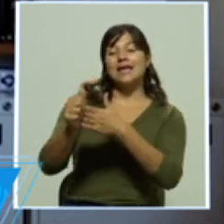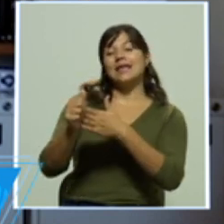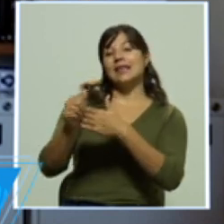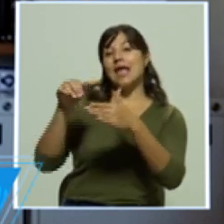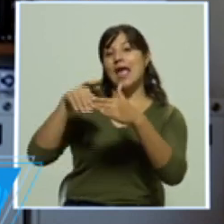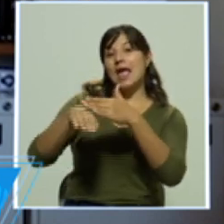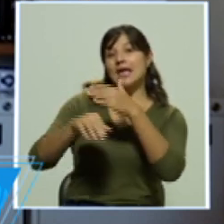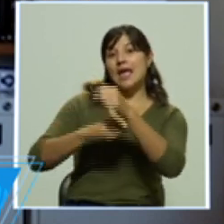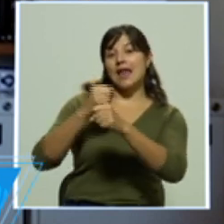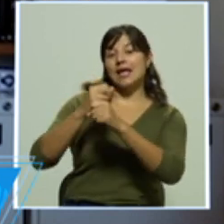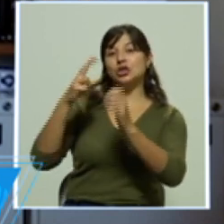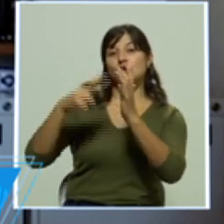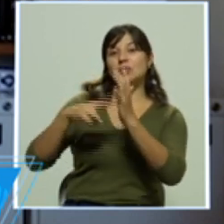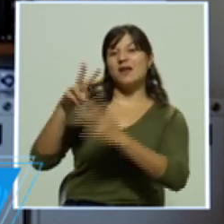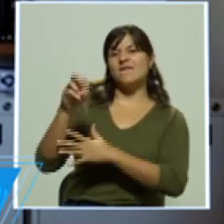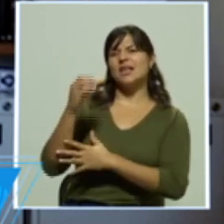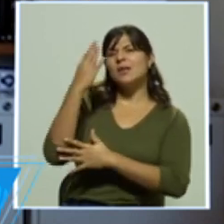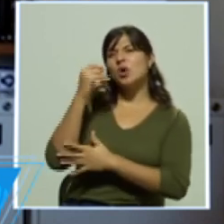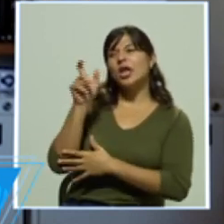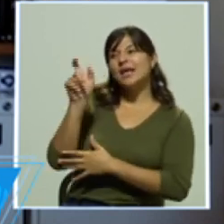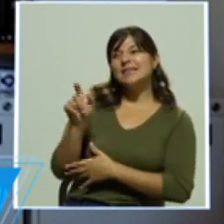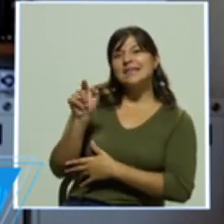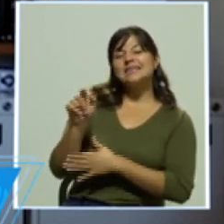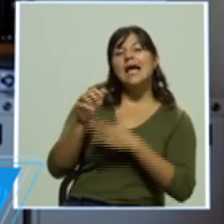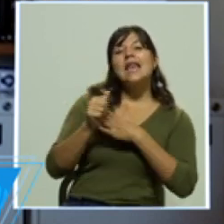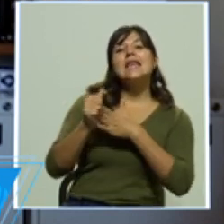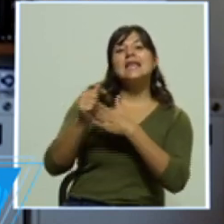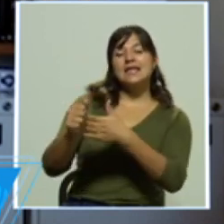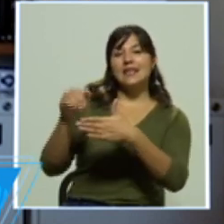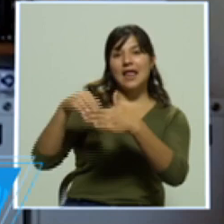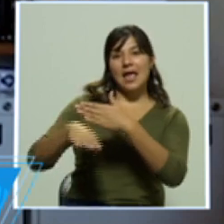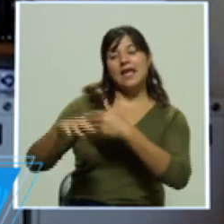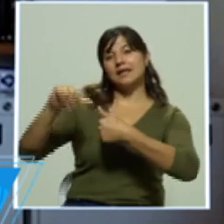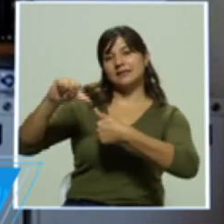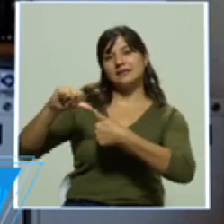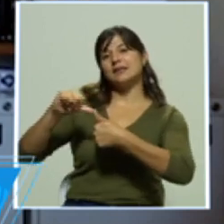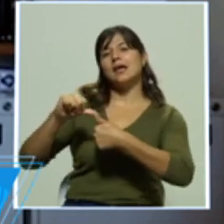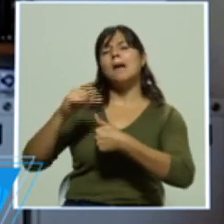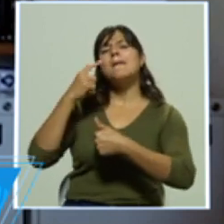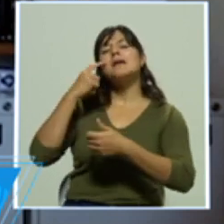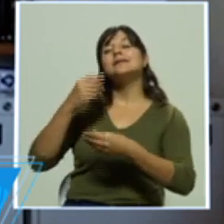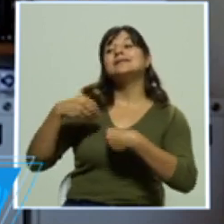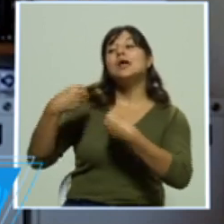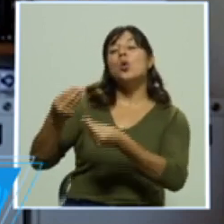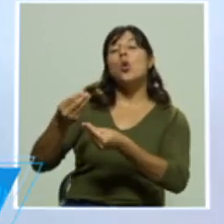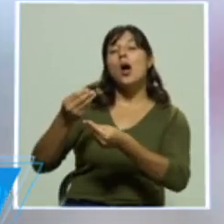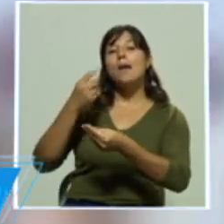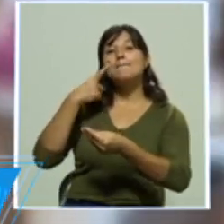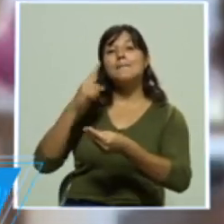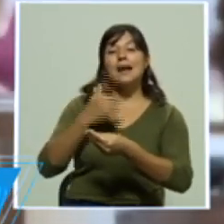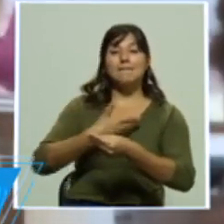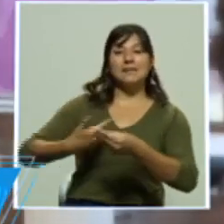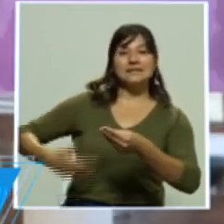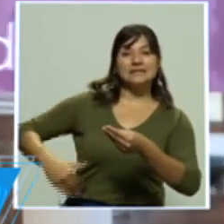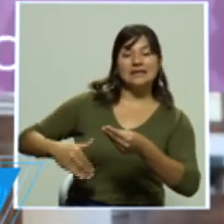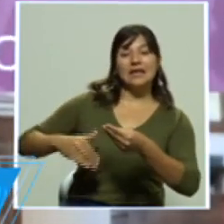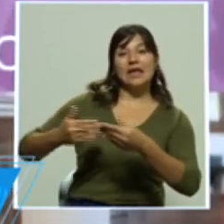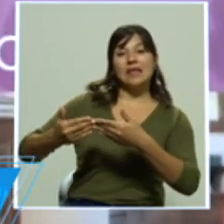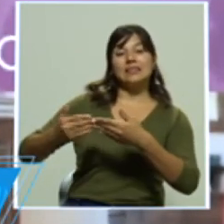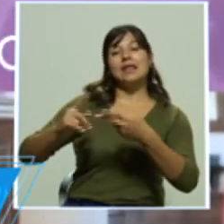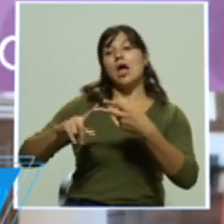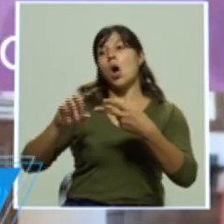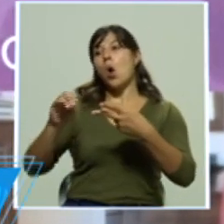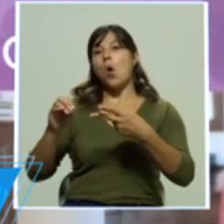liderazgo femenino en la región. El reconocimiento es otorgado a mandatarias, expresidentas o primeras ministras en ejercicio que rompen los